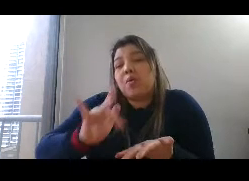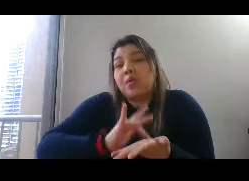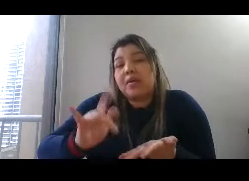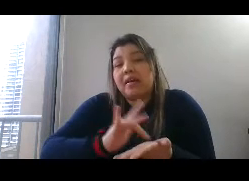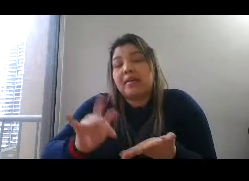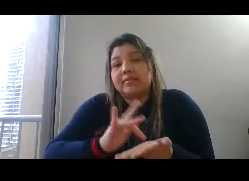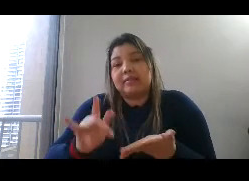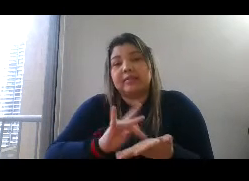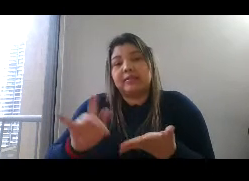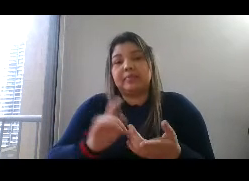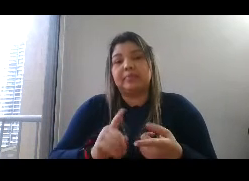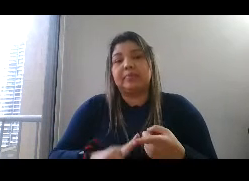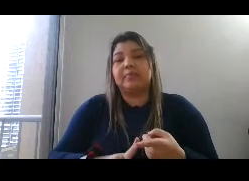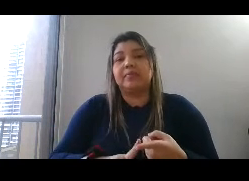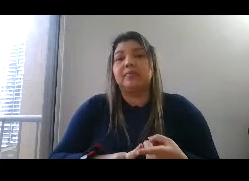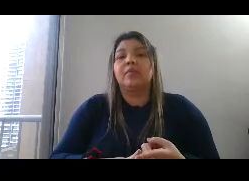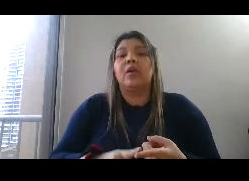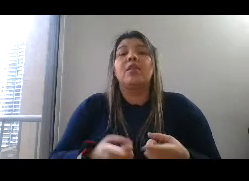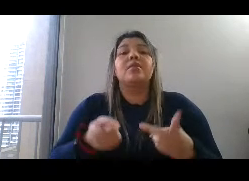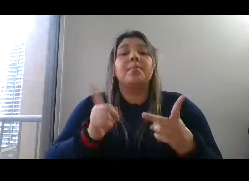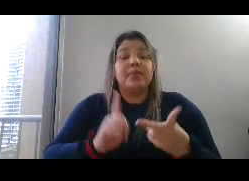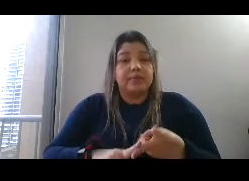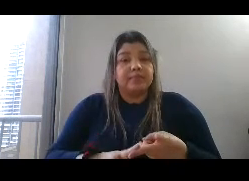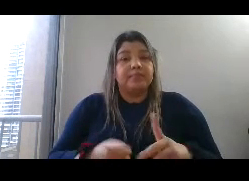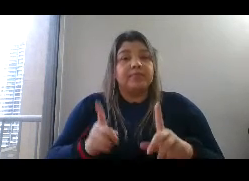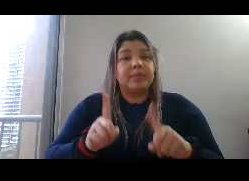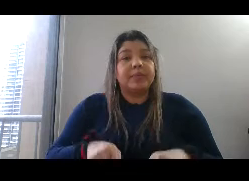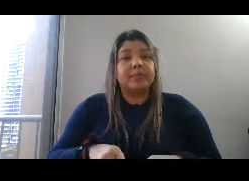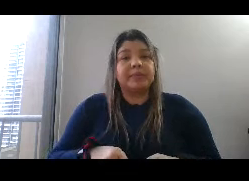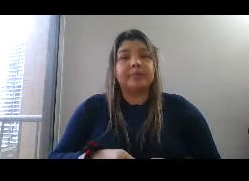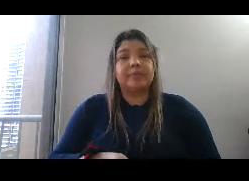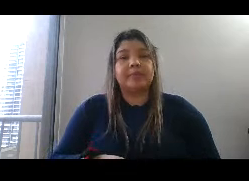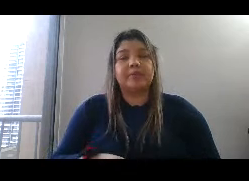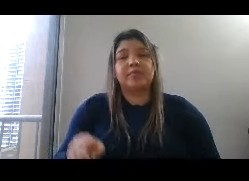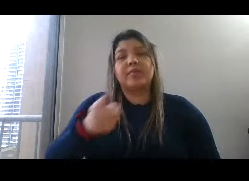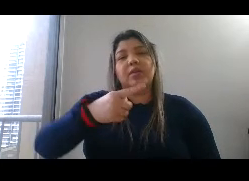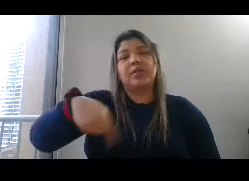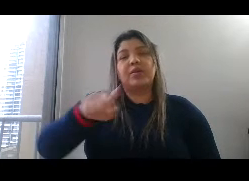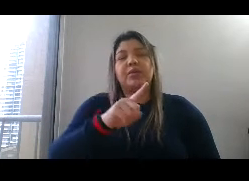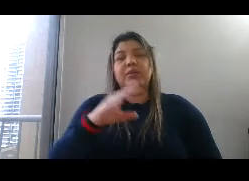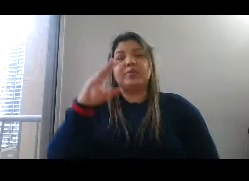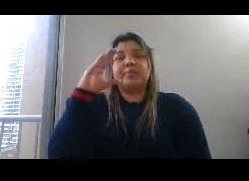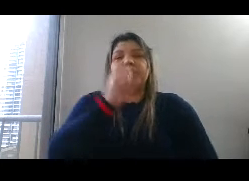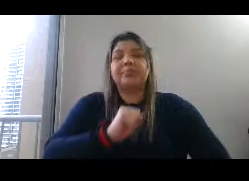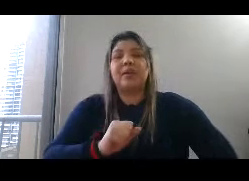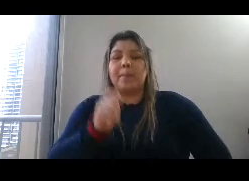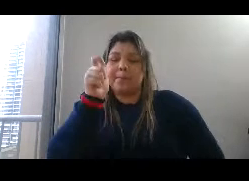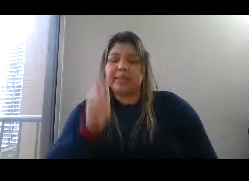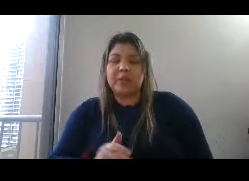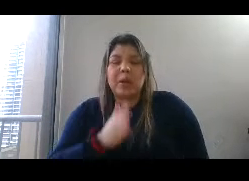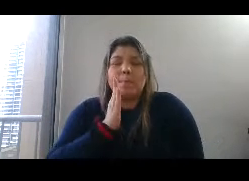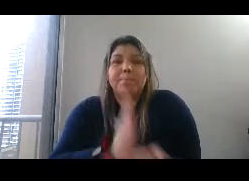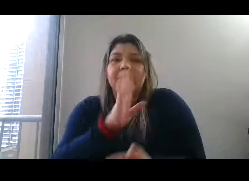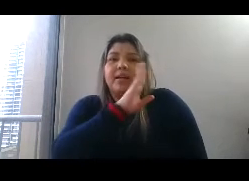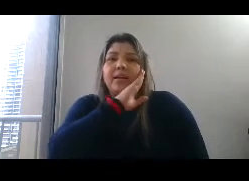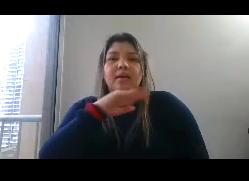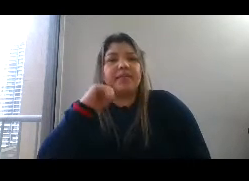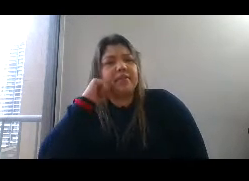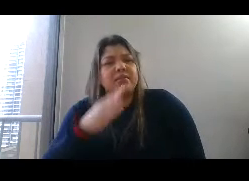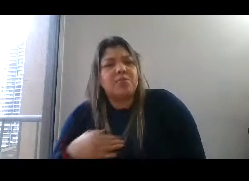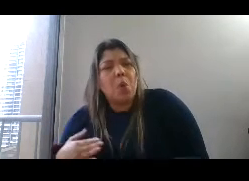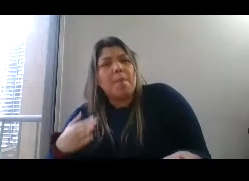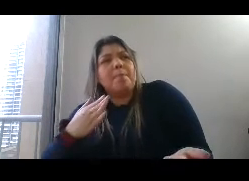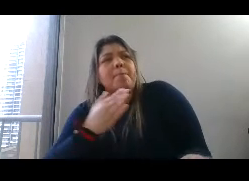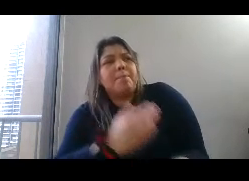también esa clasificación se debe tener en cuenta cuál es la necesidad del paciente para atender y cuál es